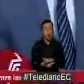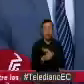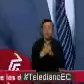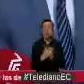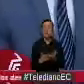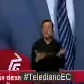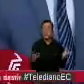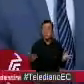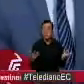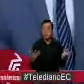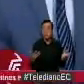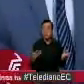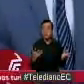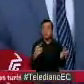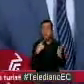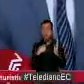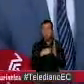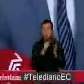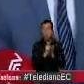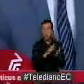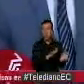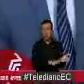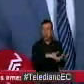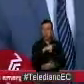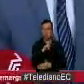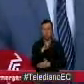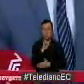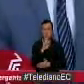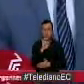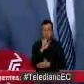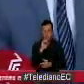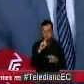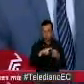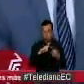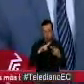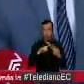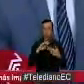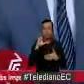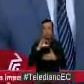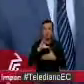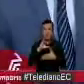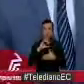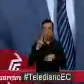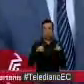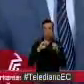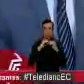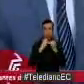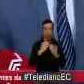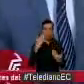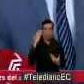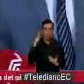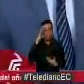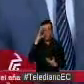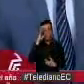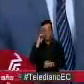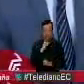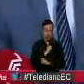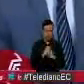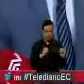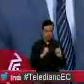a programa Prometeo, por ejemplo, a CELAC, a entidades afines a Podemos y a líderes de Izquierda